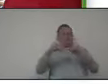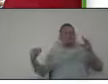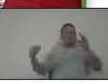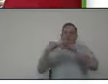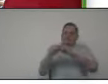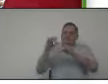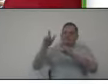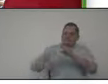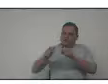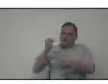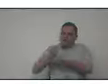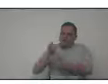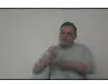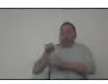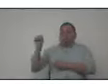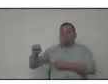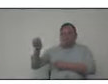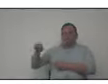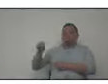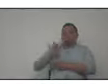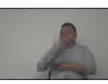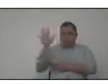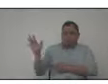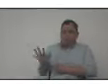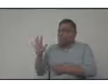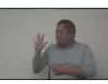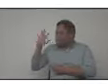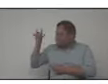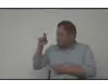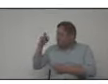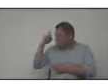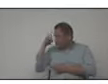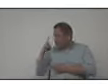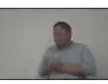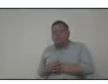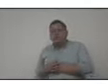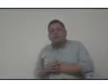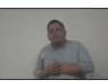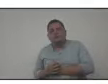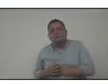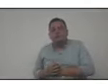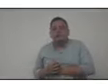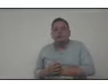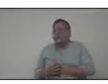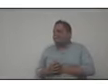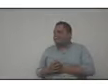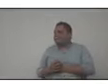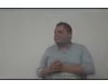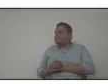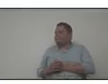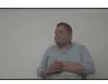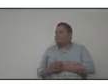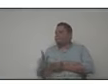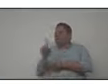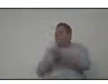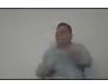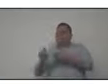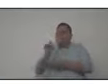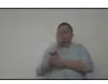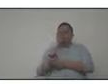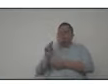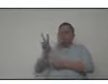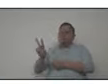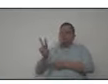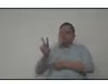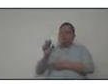las personas que laboran allí? Giovanni, sí, gracias al señor gobernador, el año pasado nos dio